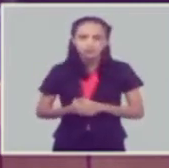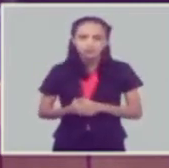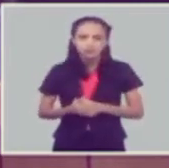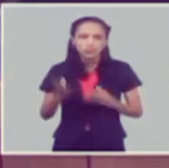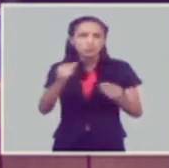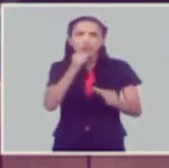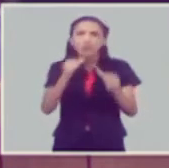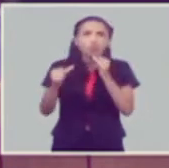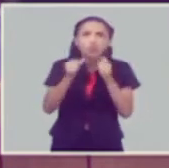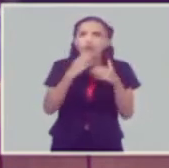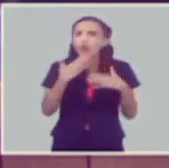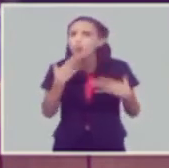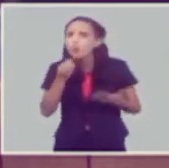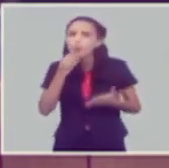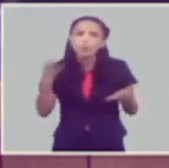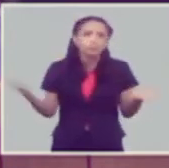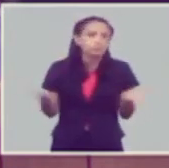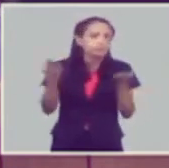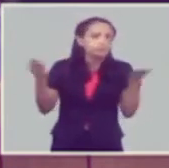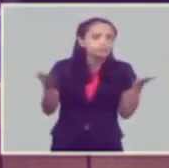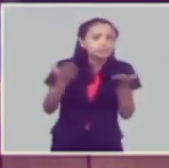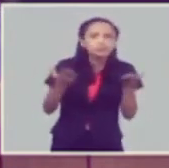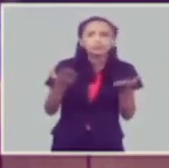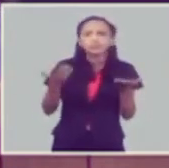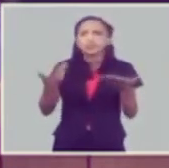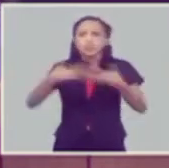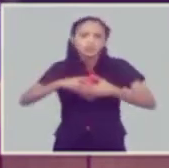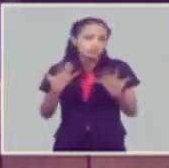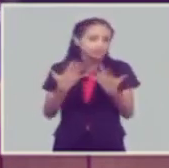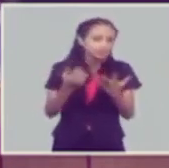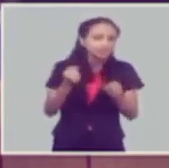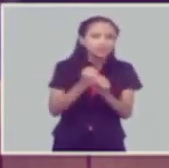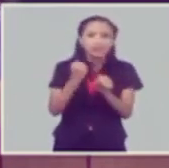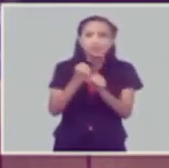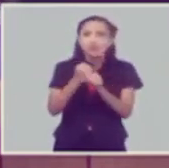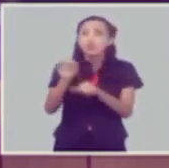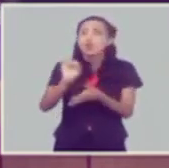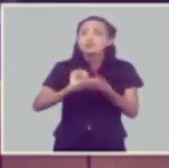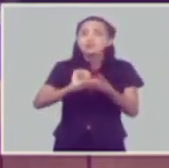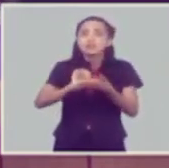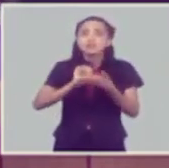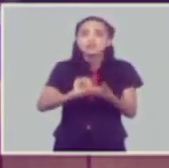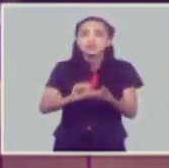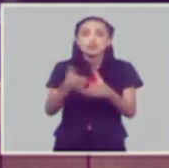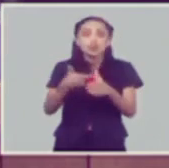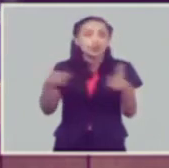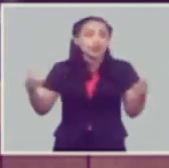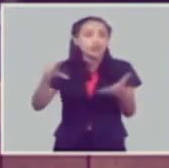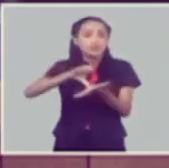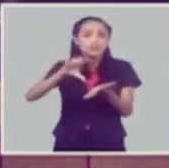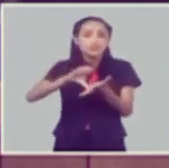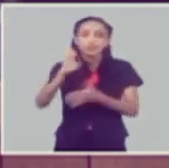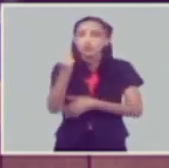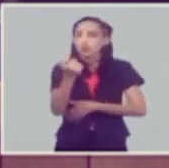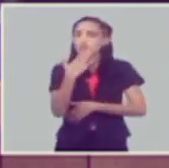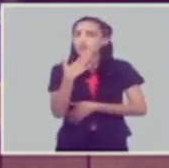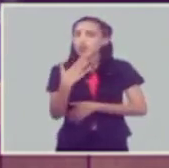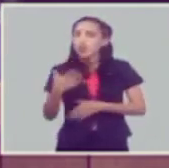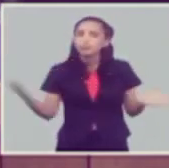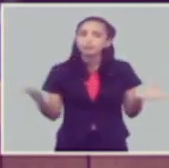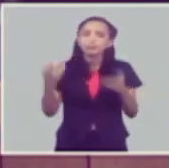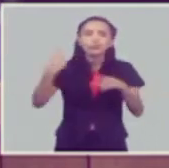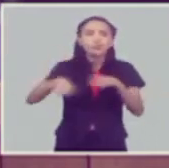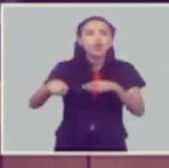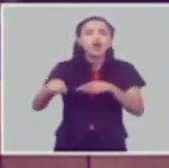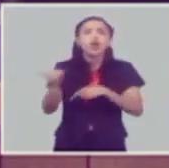cuándo y cómo se recuperará la producción manufacturera general y la prestación de servicios en los grandes centros económicos y en los países en